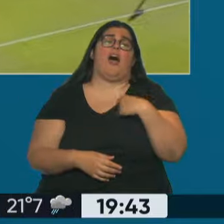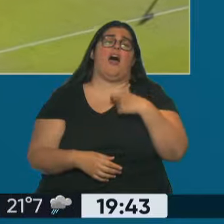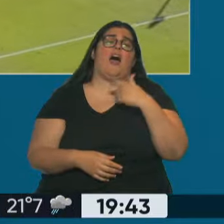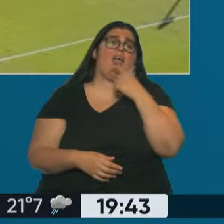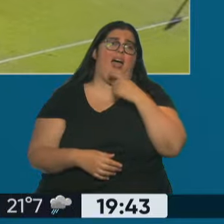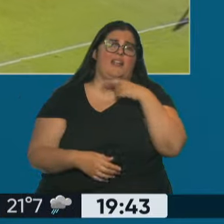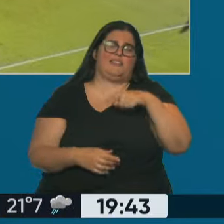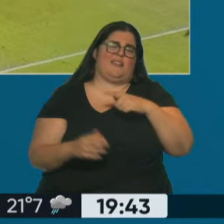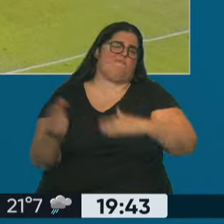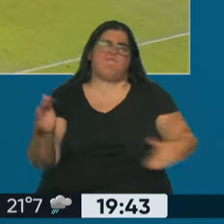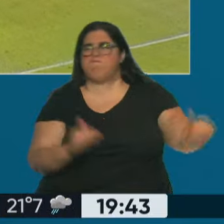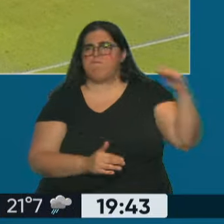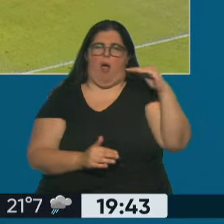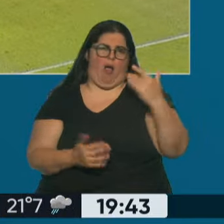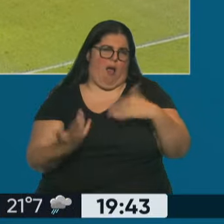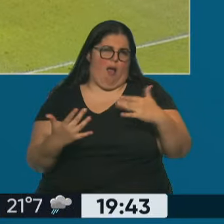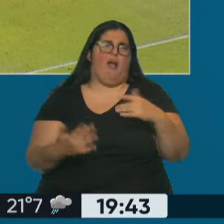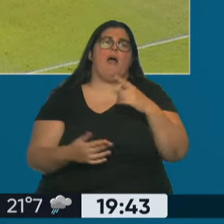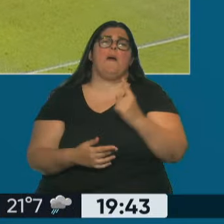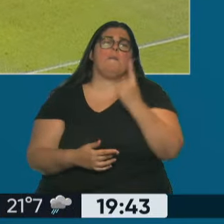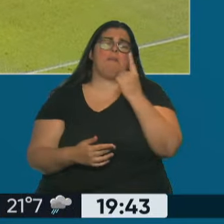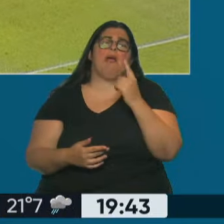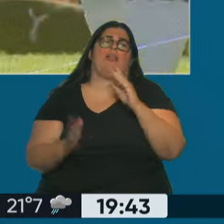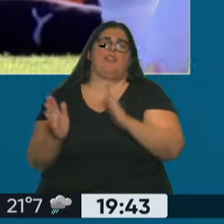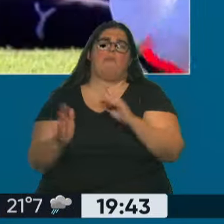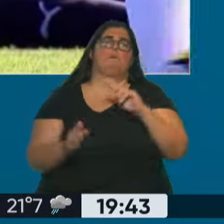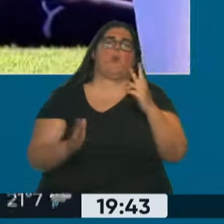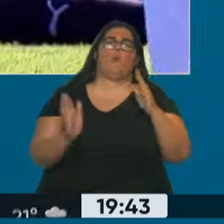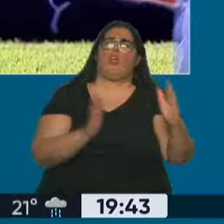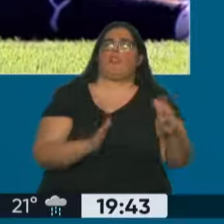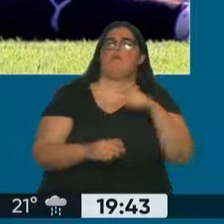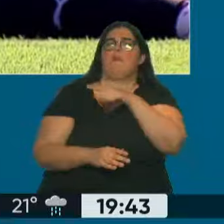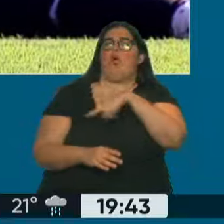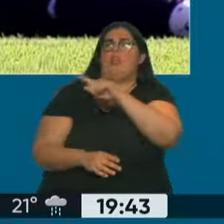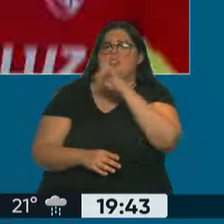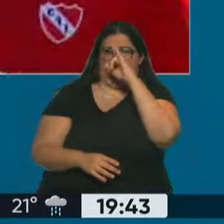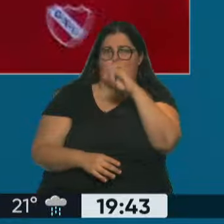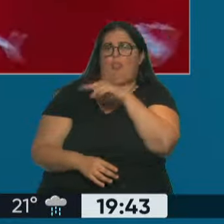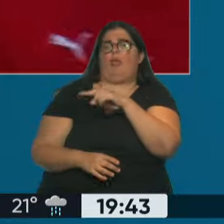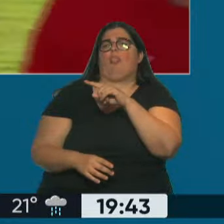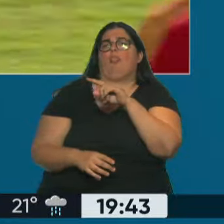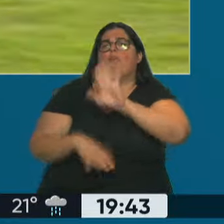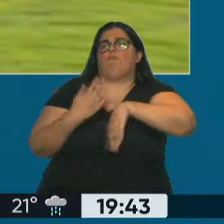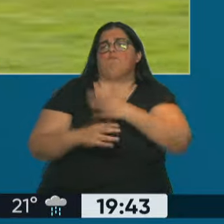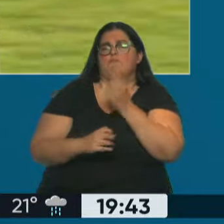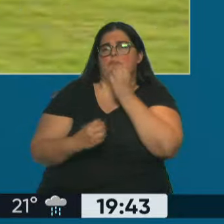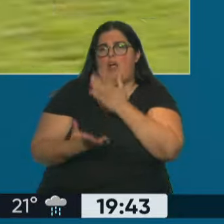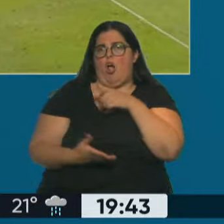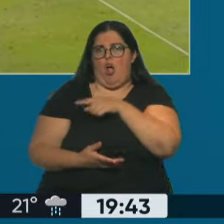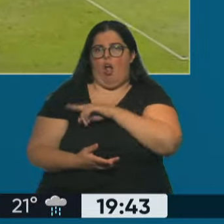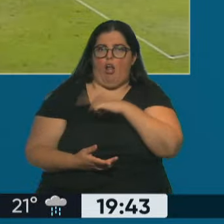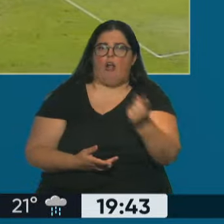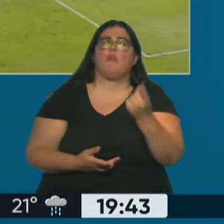Ellos los primeros 5 minutos del primer tiempo y del segundo tiempo entraron mejor, pero después pienso que Racing